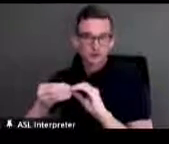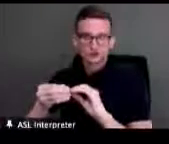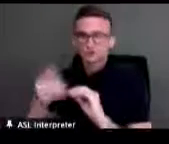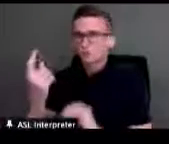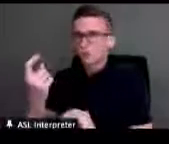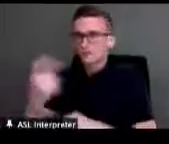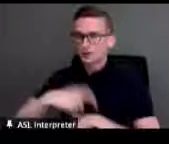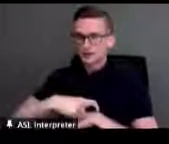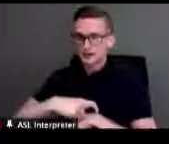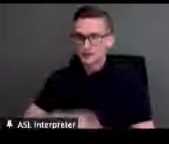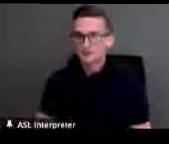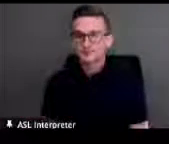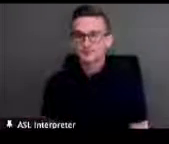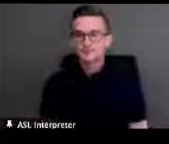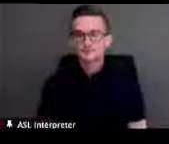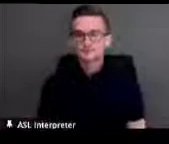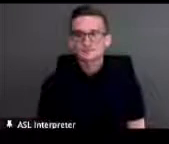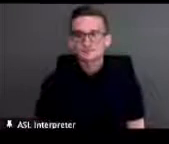time?